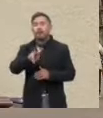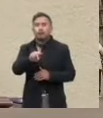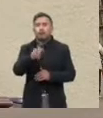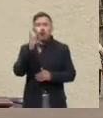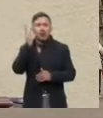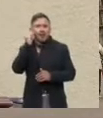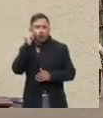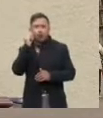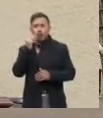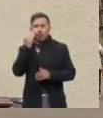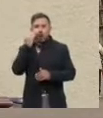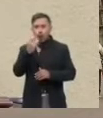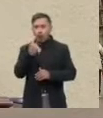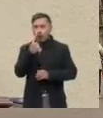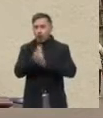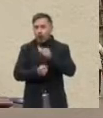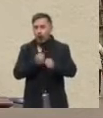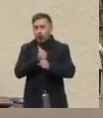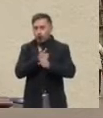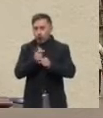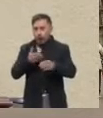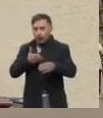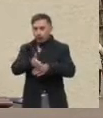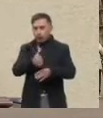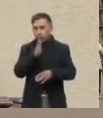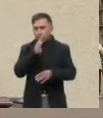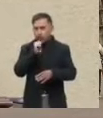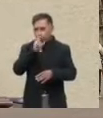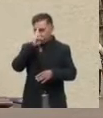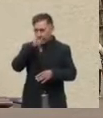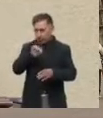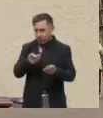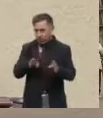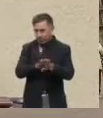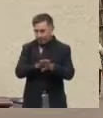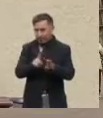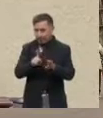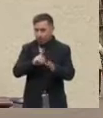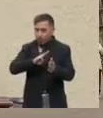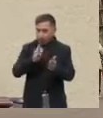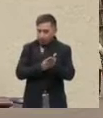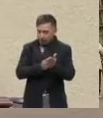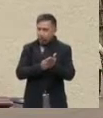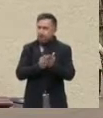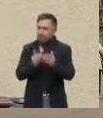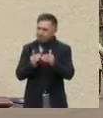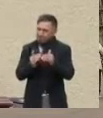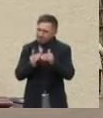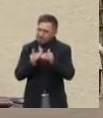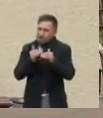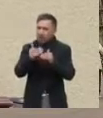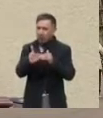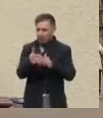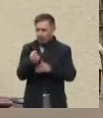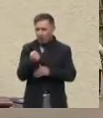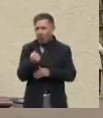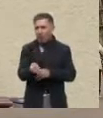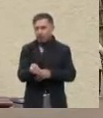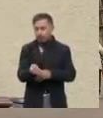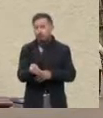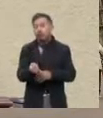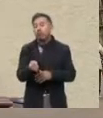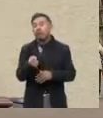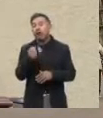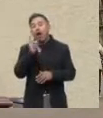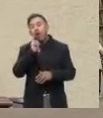radio y televisión durante un año, con lo cual estamos escalando el grado de las sanciones y estaremos atentos a si esto en el